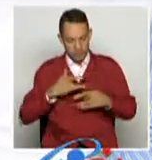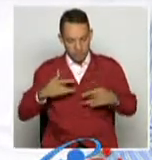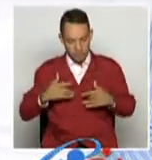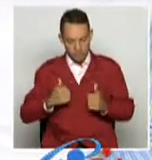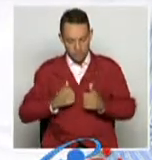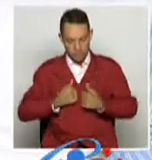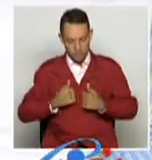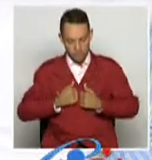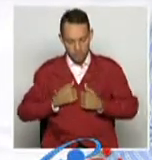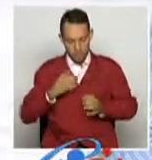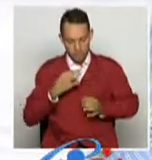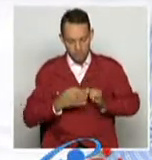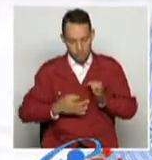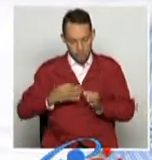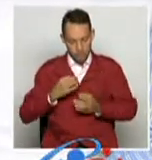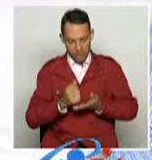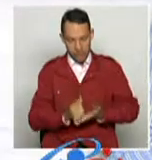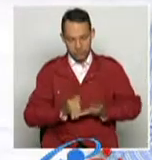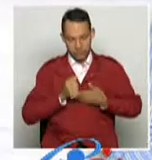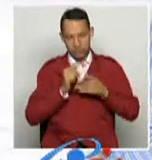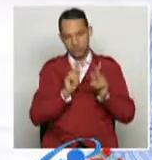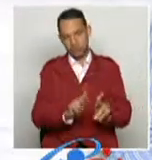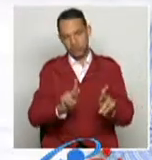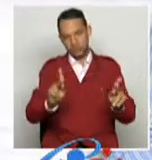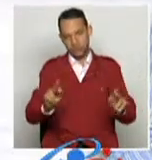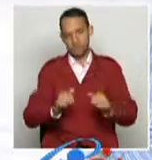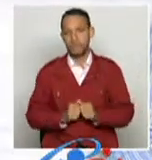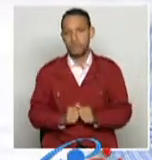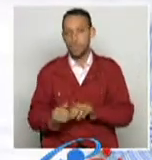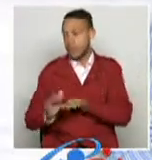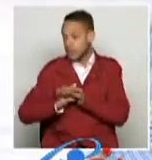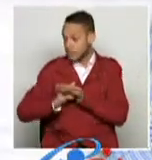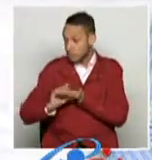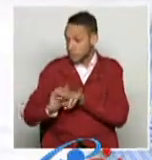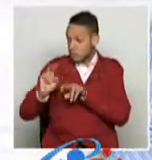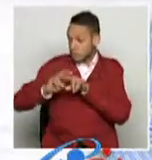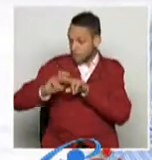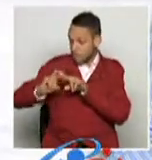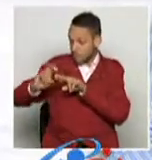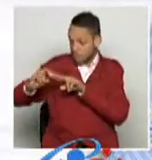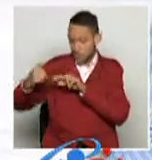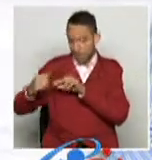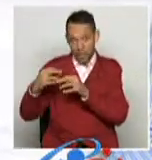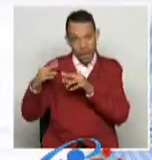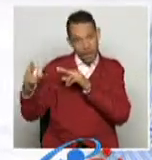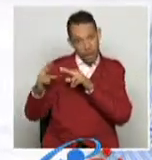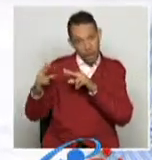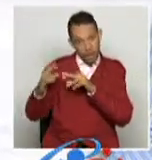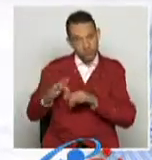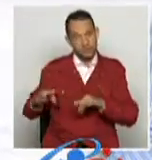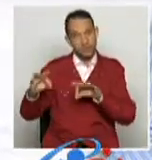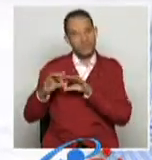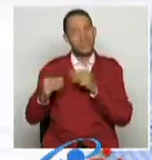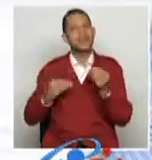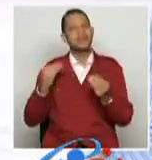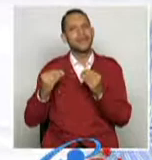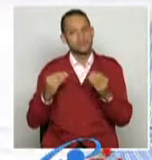importantes para mejorar nuestra calidad de vida. Todos los invitados, profesionales en diferentes áreas de la